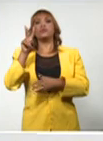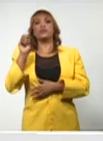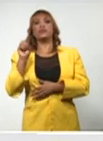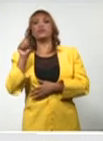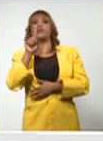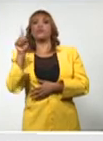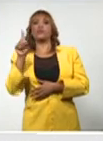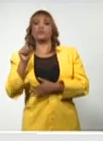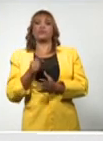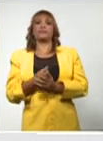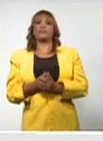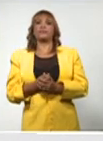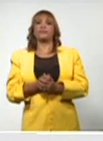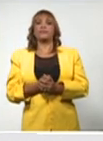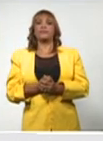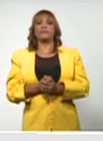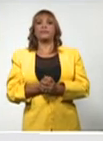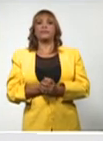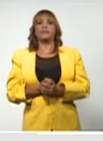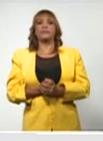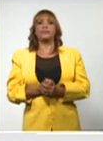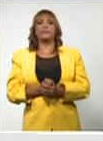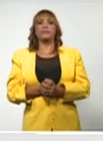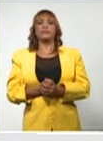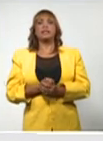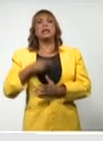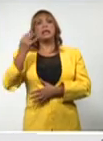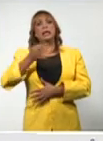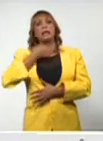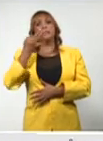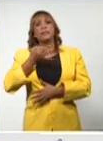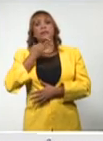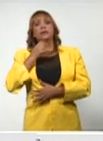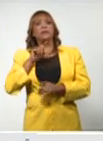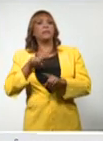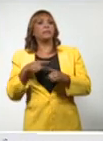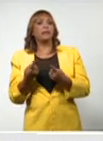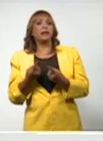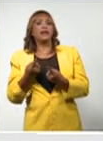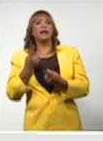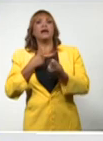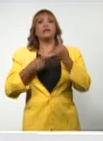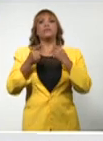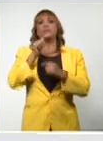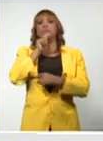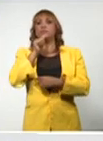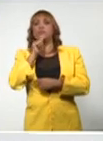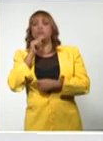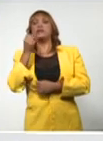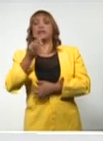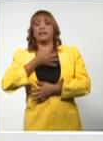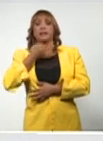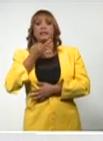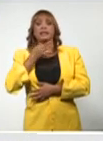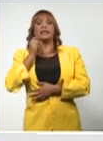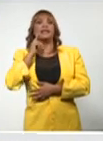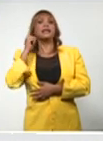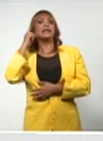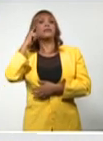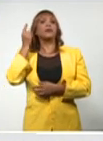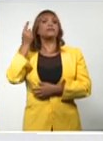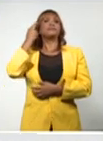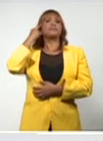1,212. Y lo hago con énfasis para los conceptos que pueden haber y que quizás lleven a alguna de las